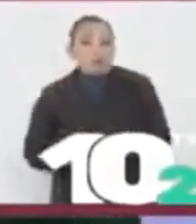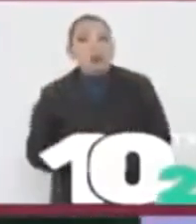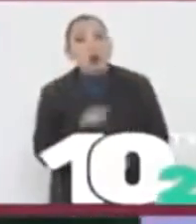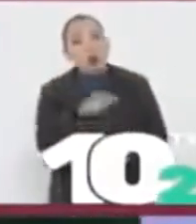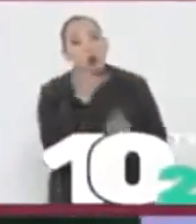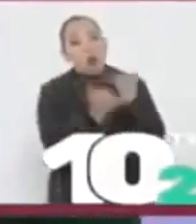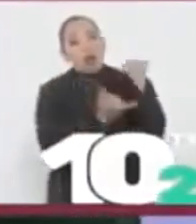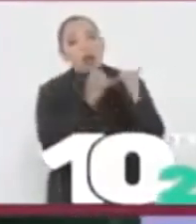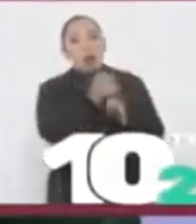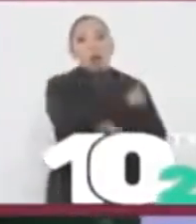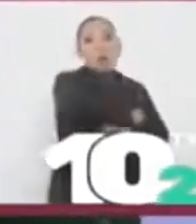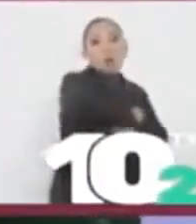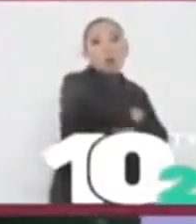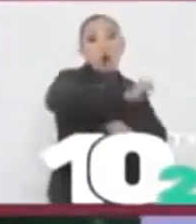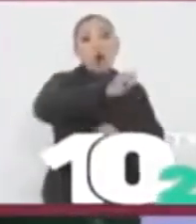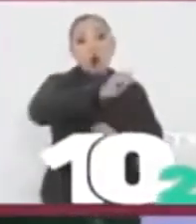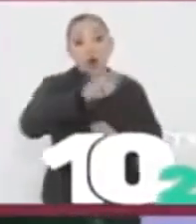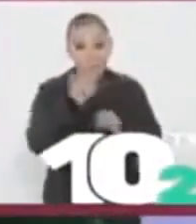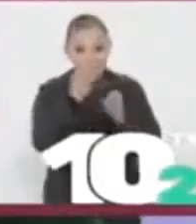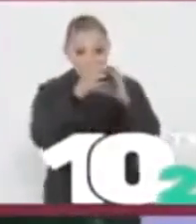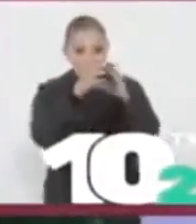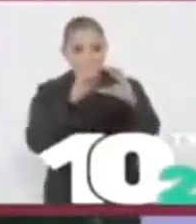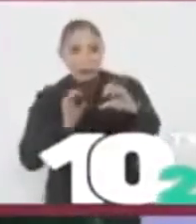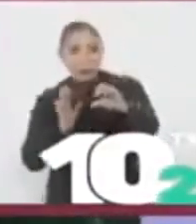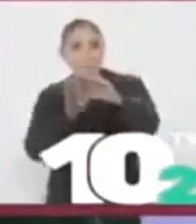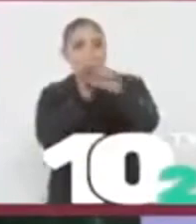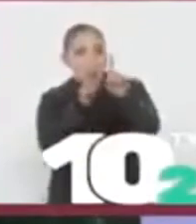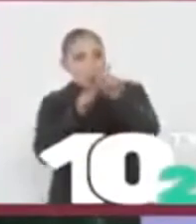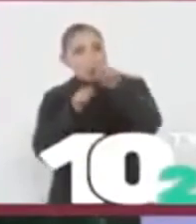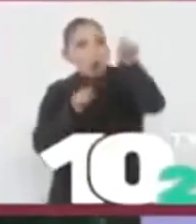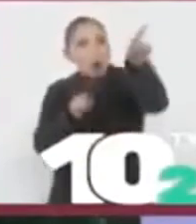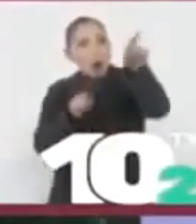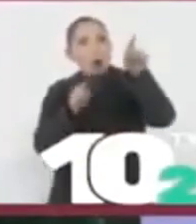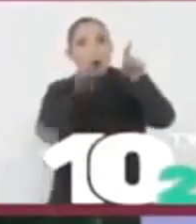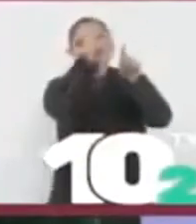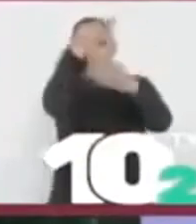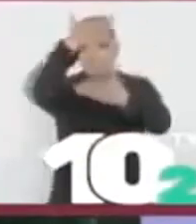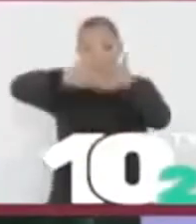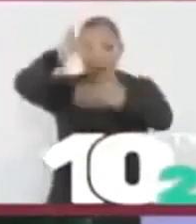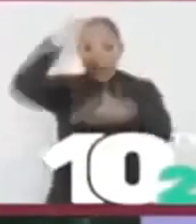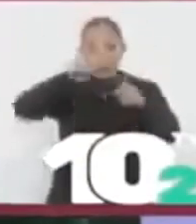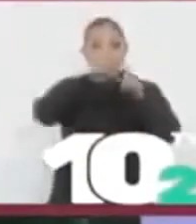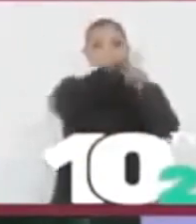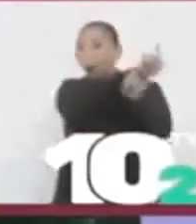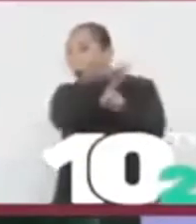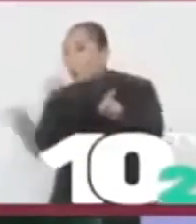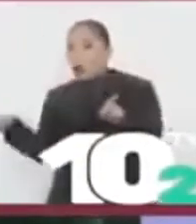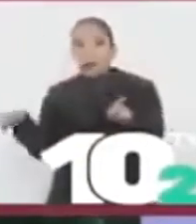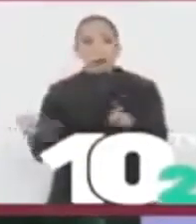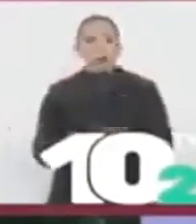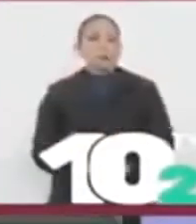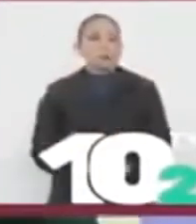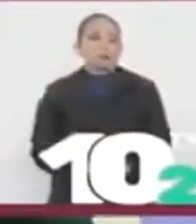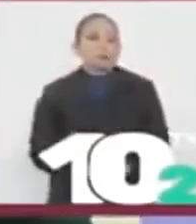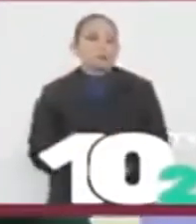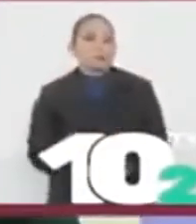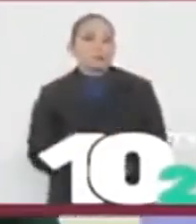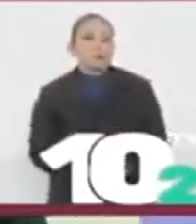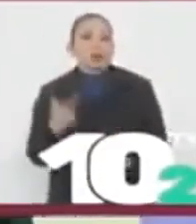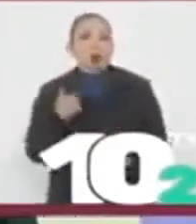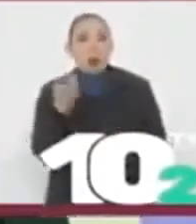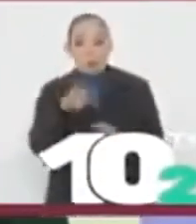Por ejemplo, cuando juegas frontón y le pegas a una pelota, se va en una dirección y cuando choca con la pared cambia a otra.